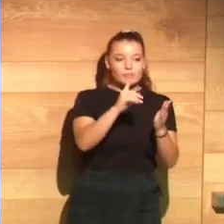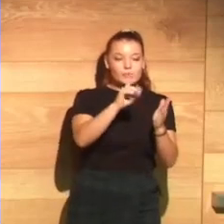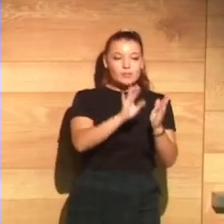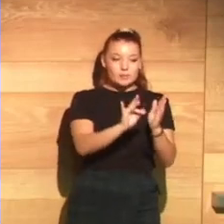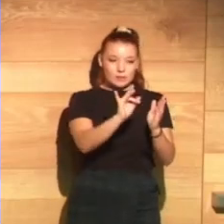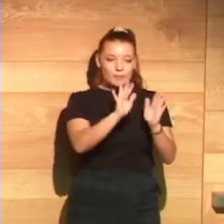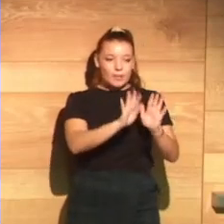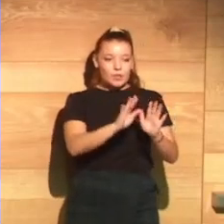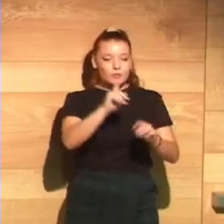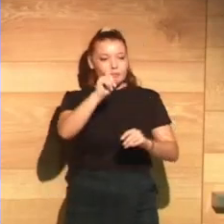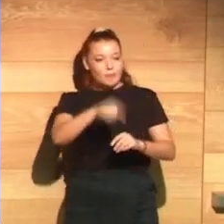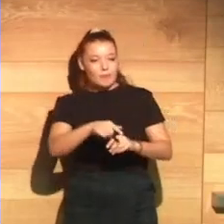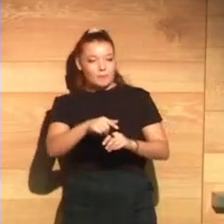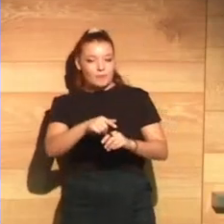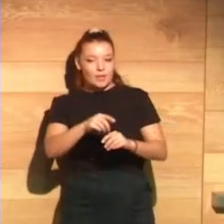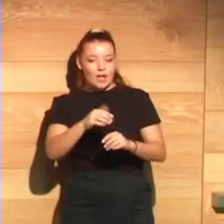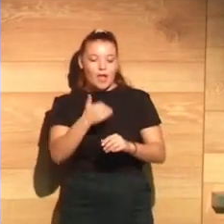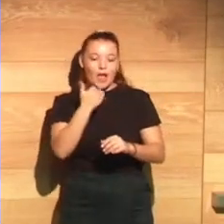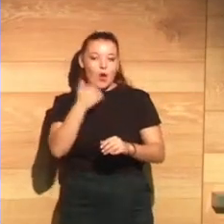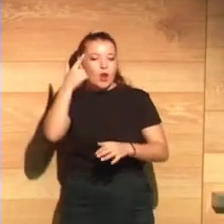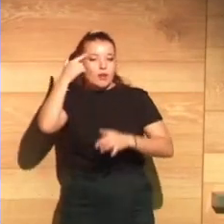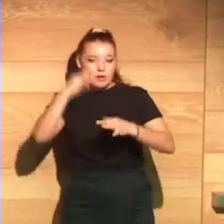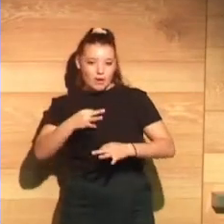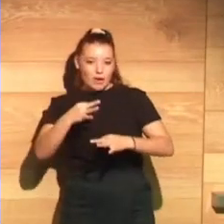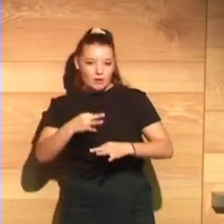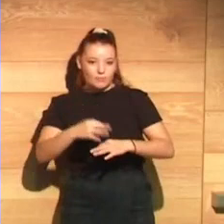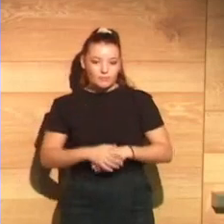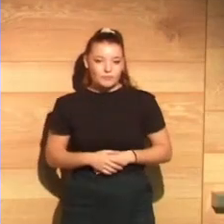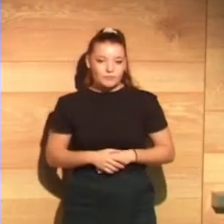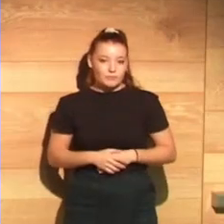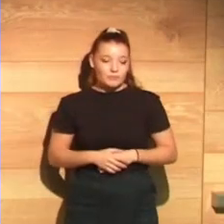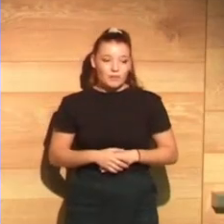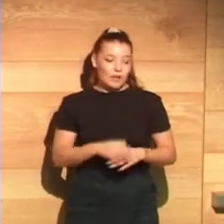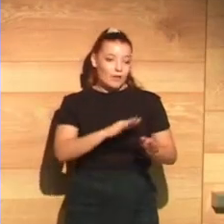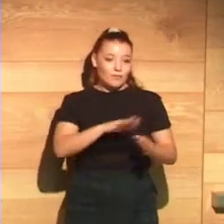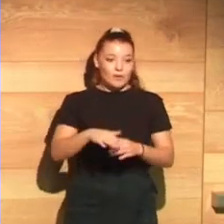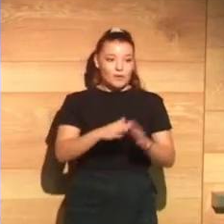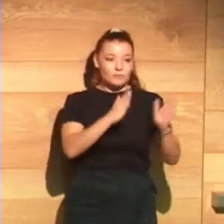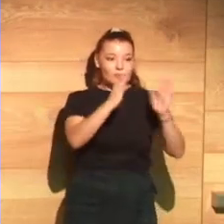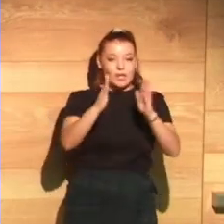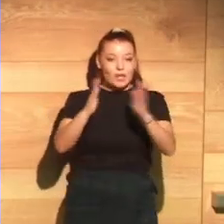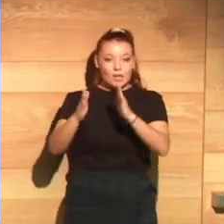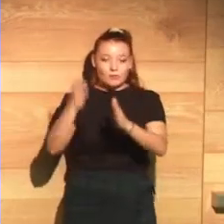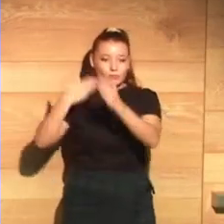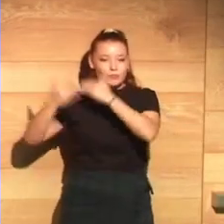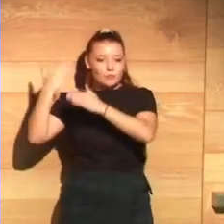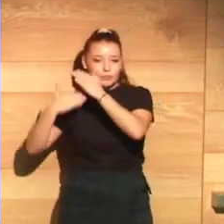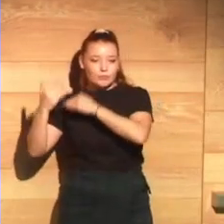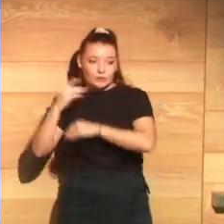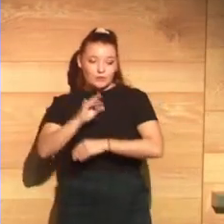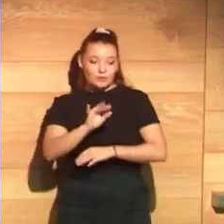que sea como una radiografía más emocional y humana que el hecho de una sucesión de acontecimientos históricos,